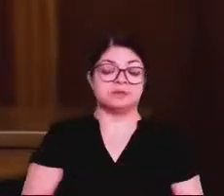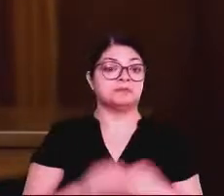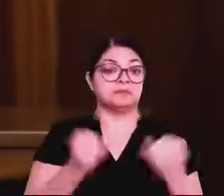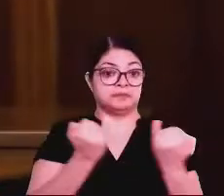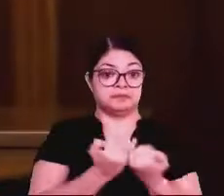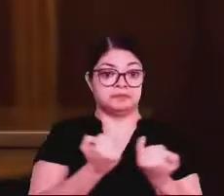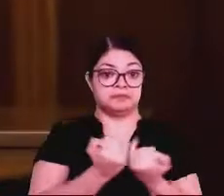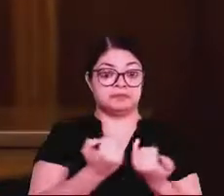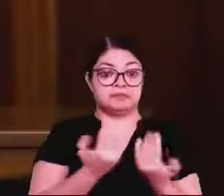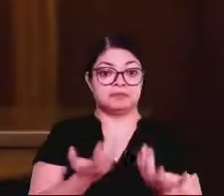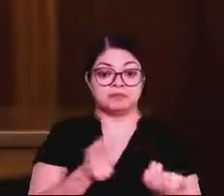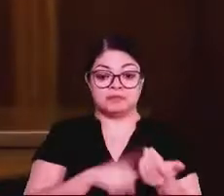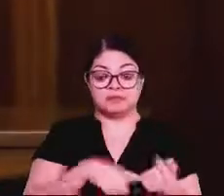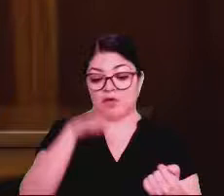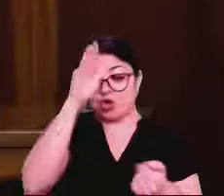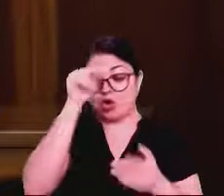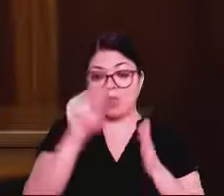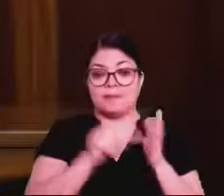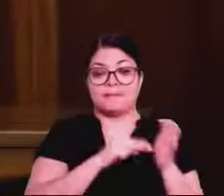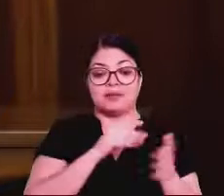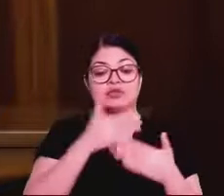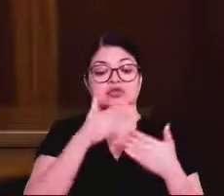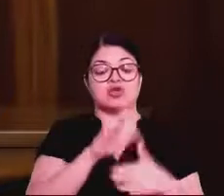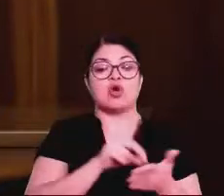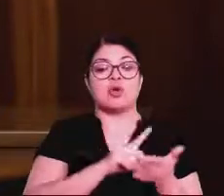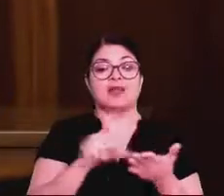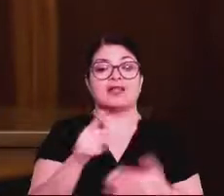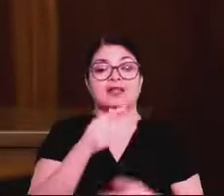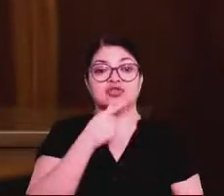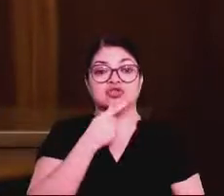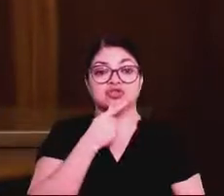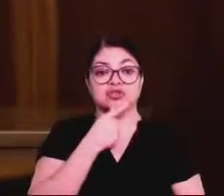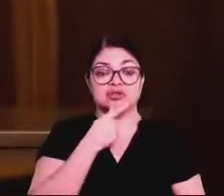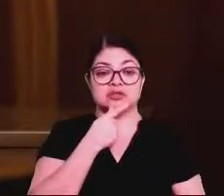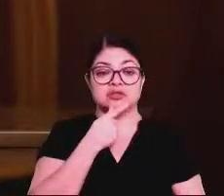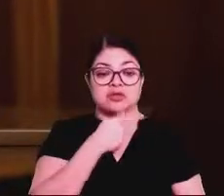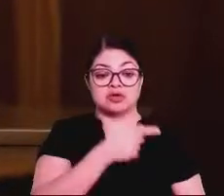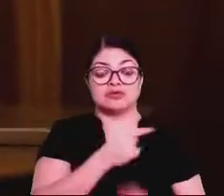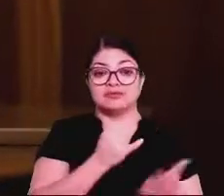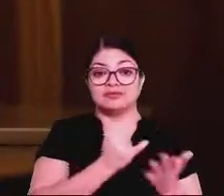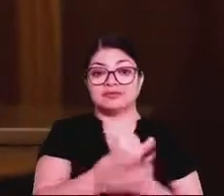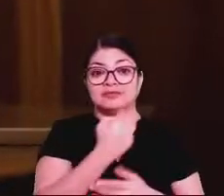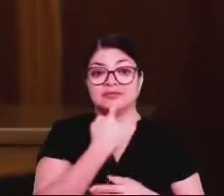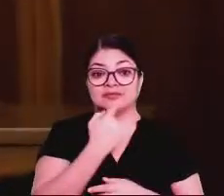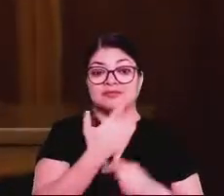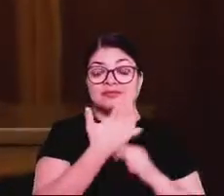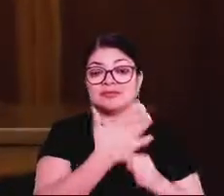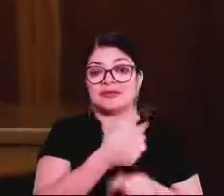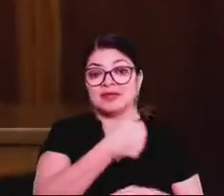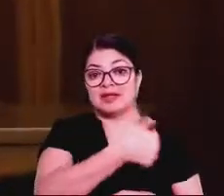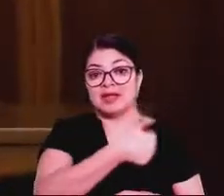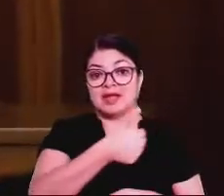Asimismo, la Convención sobre los Derechos del Niño establece que los Estados